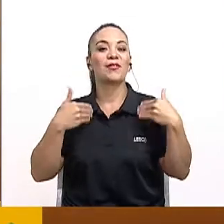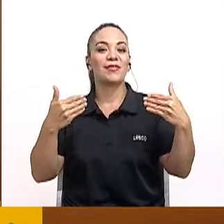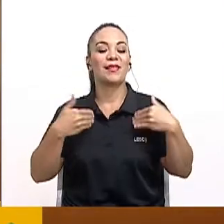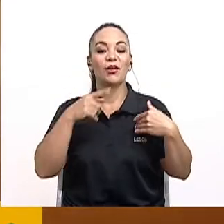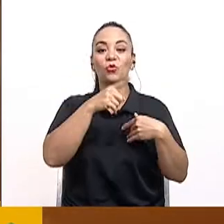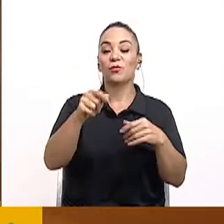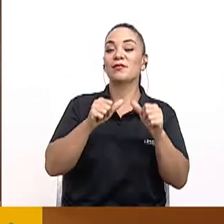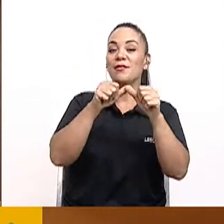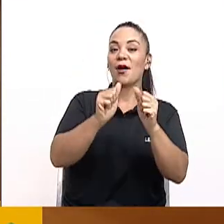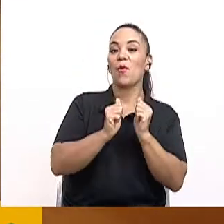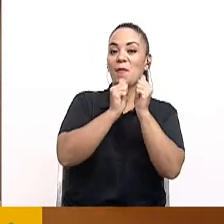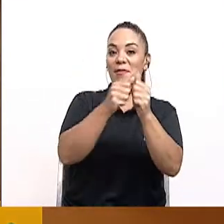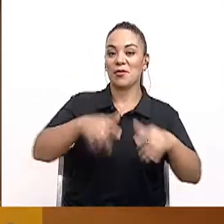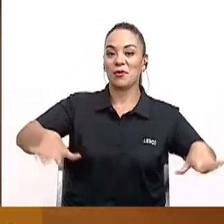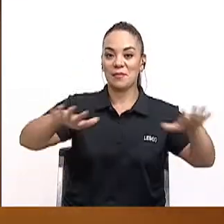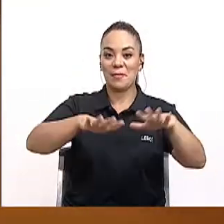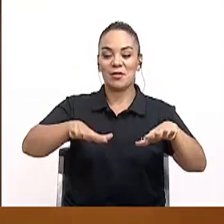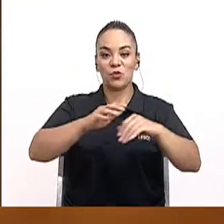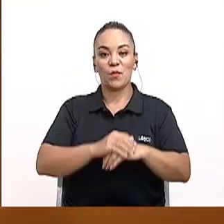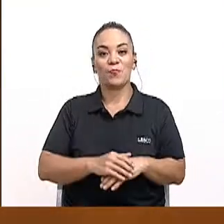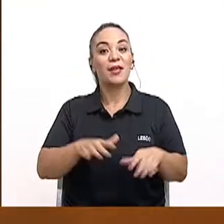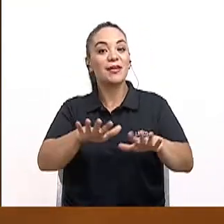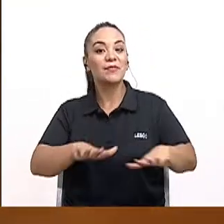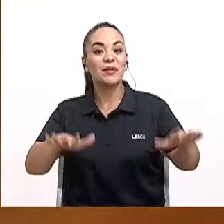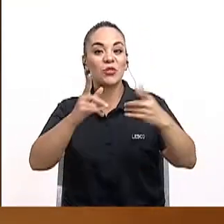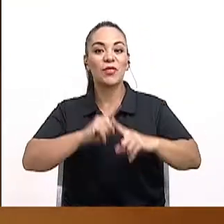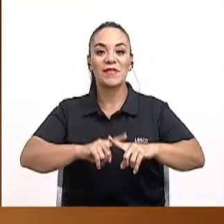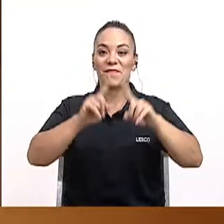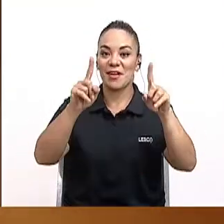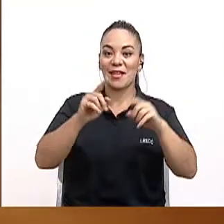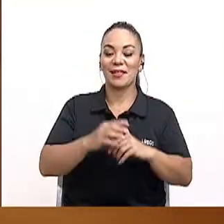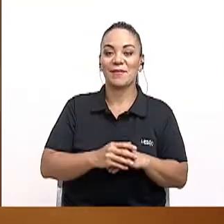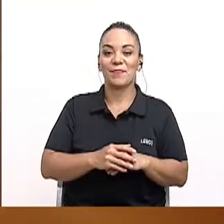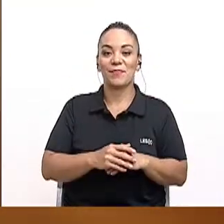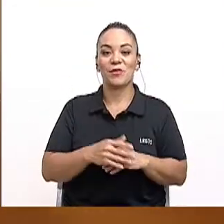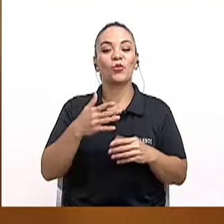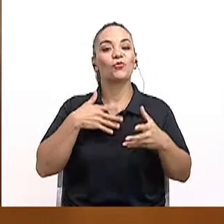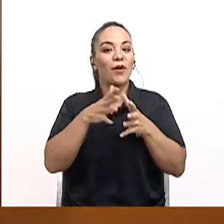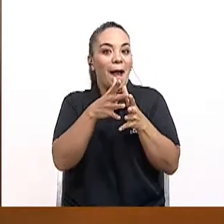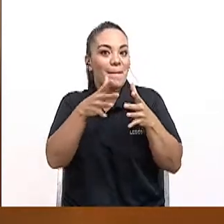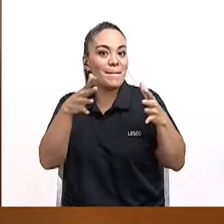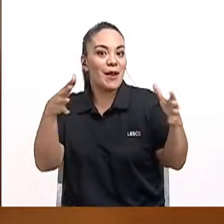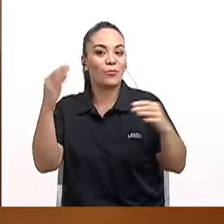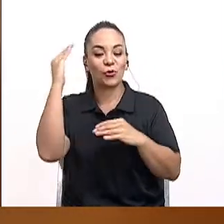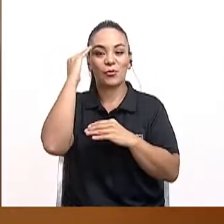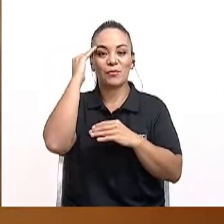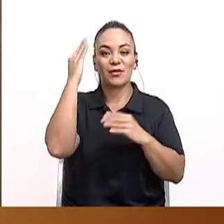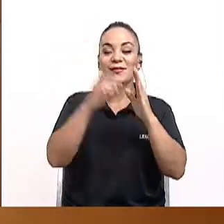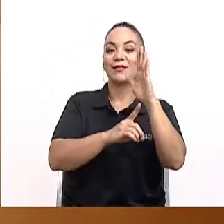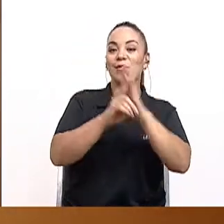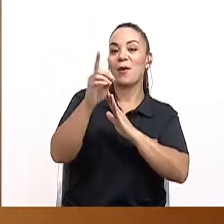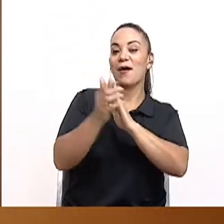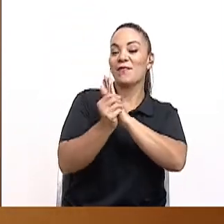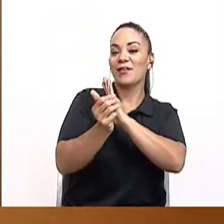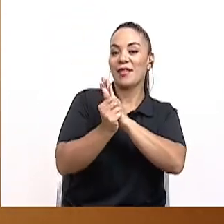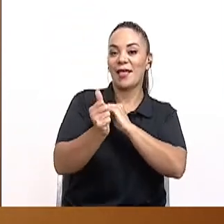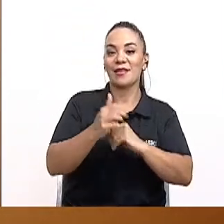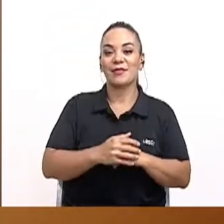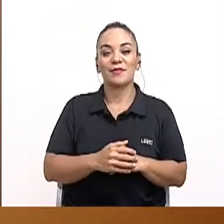sigan acompañando en este espacio. Un espacio diferente donde ampliamos conocimientos, desarrollamos